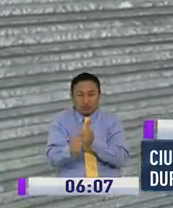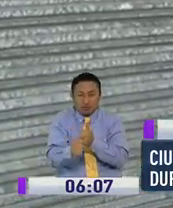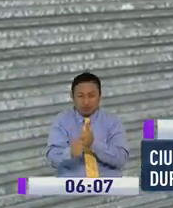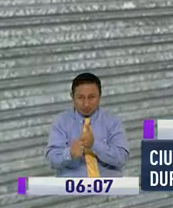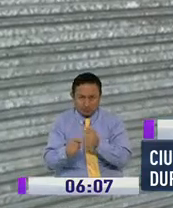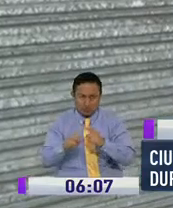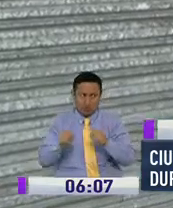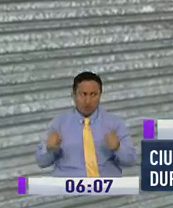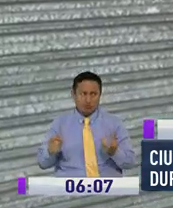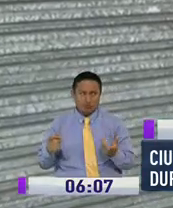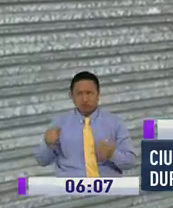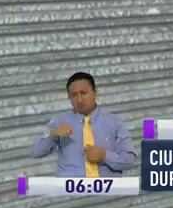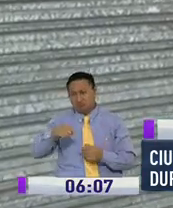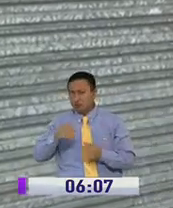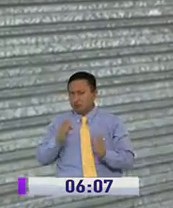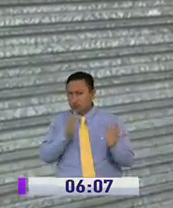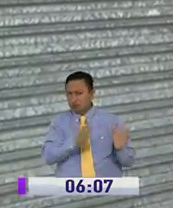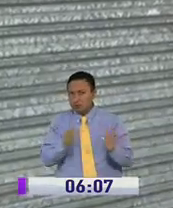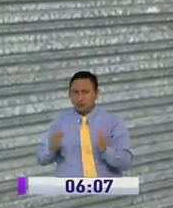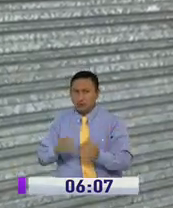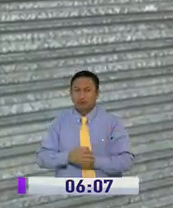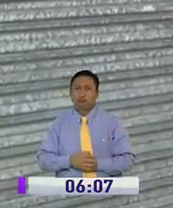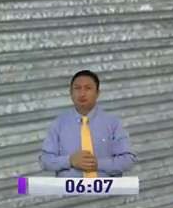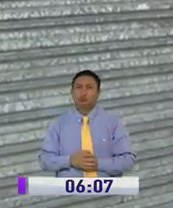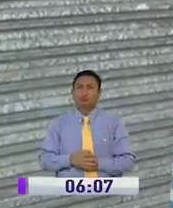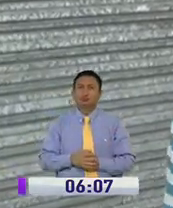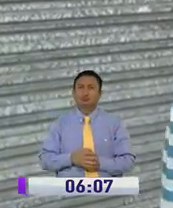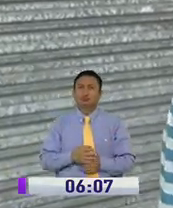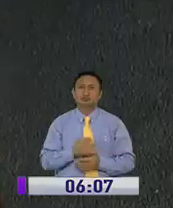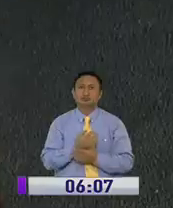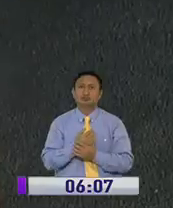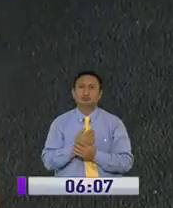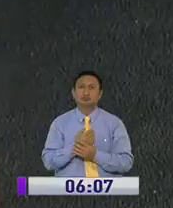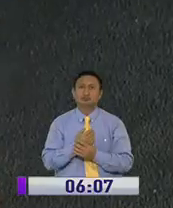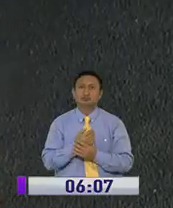pero ahí estamos, pues ahí, ojalá Dios quiera, no pase nada.